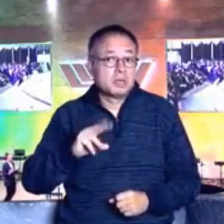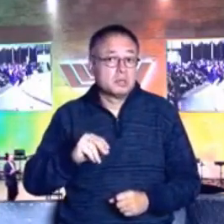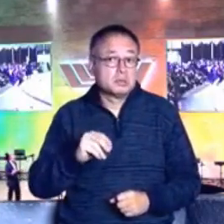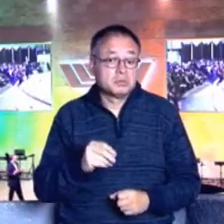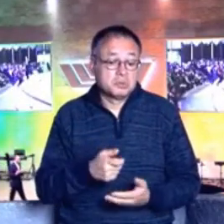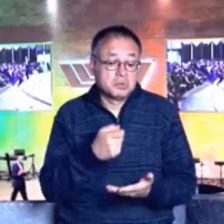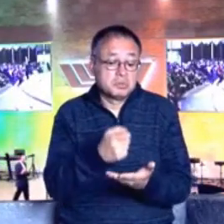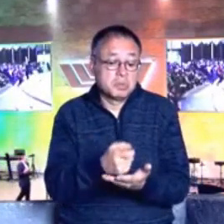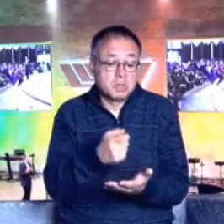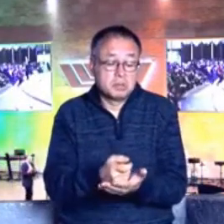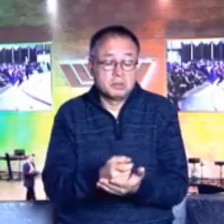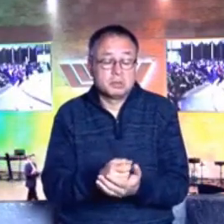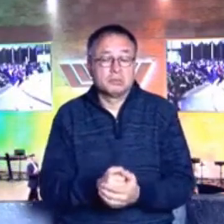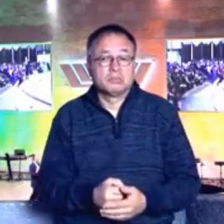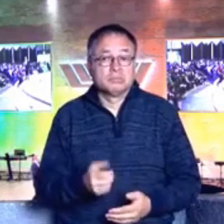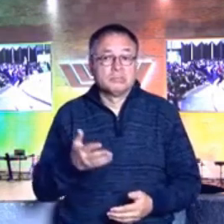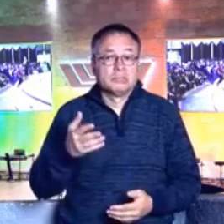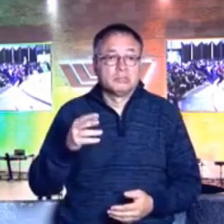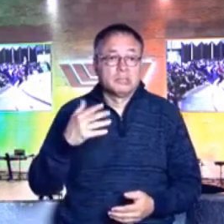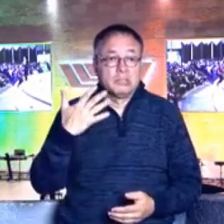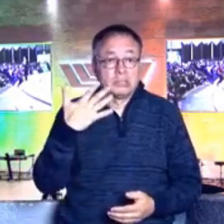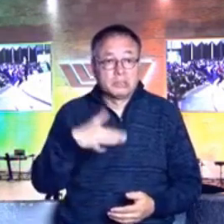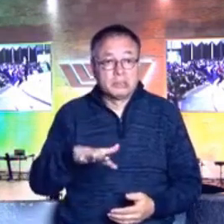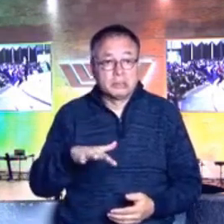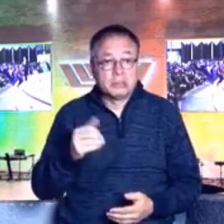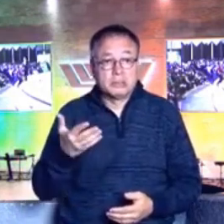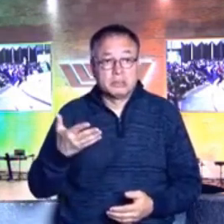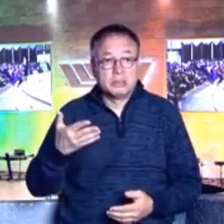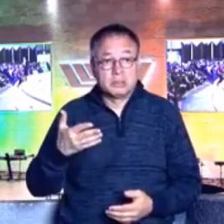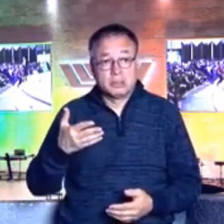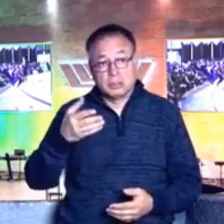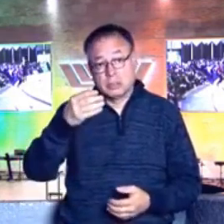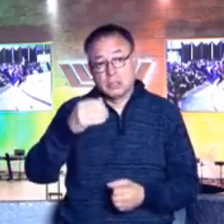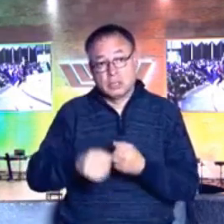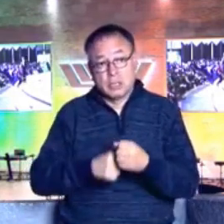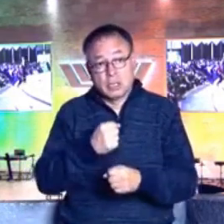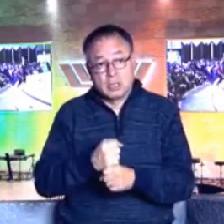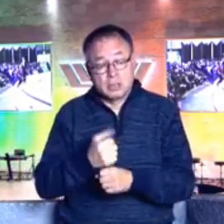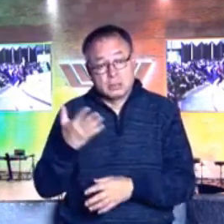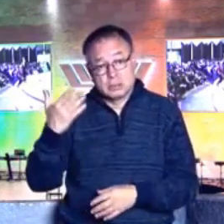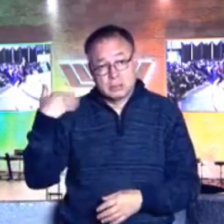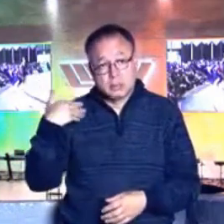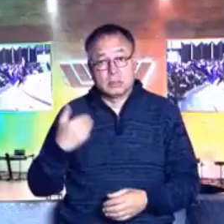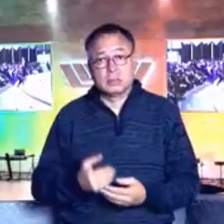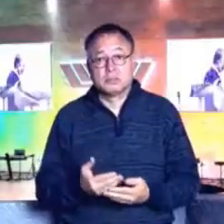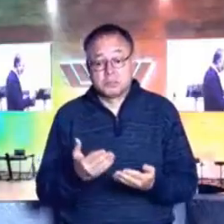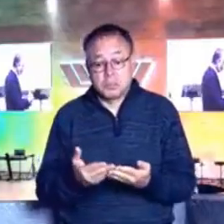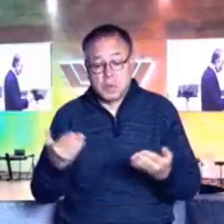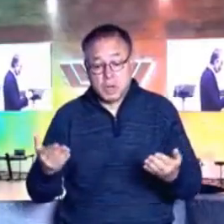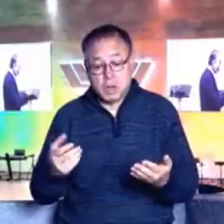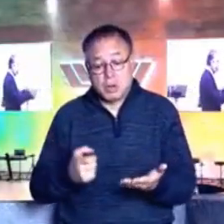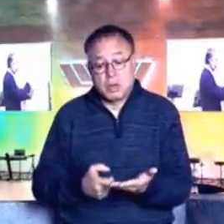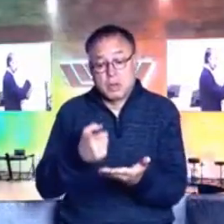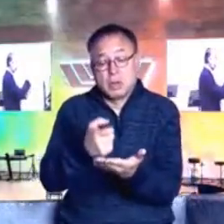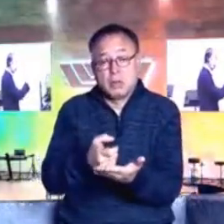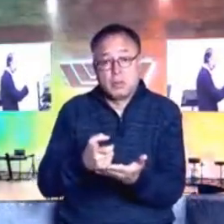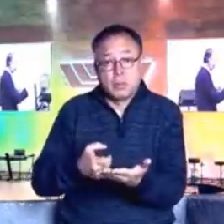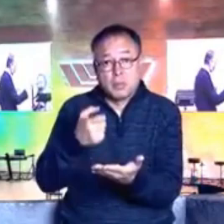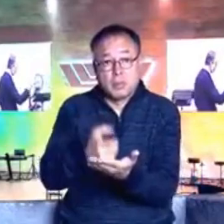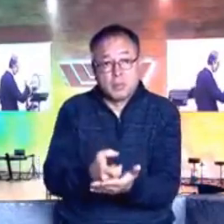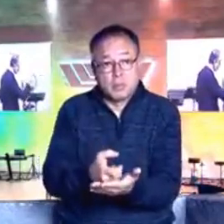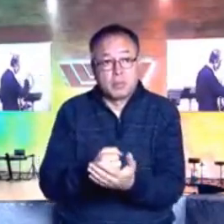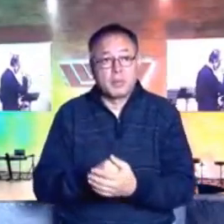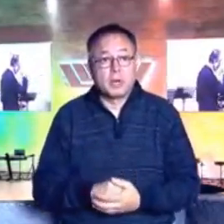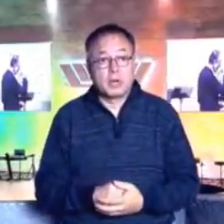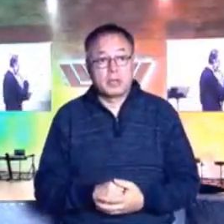peso yo siempre le recomiendo esos varones conociste a Dios Ábrele una cuenta bancaria a tu hijo porque siempre tienen historias